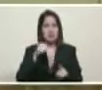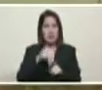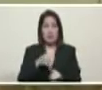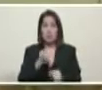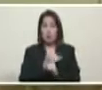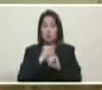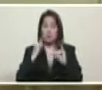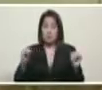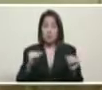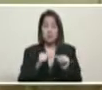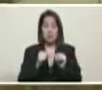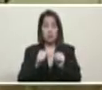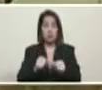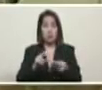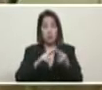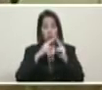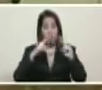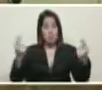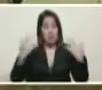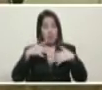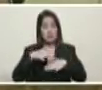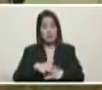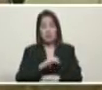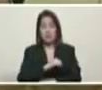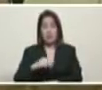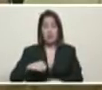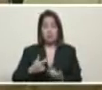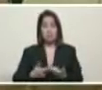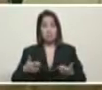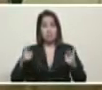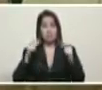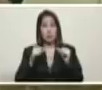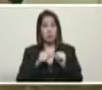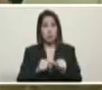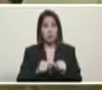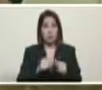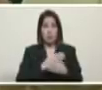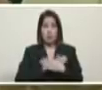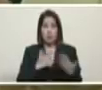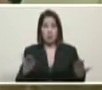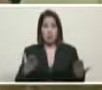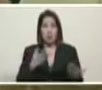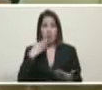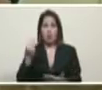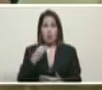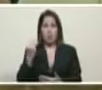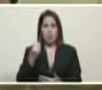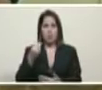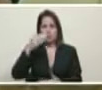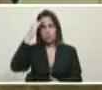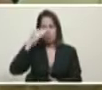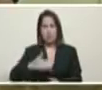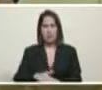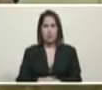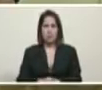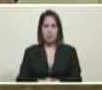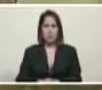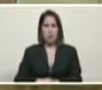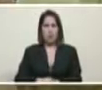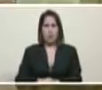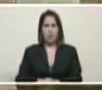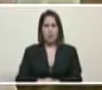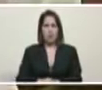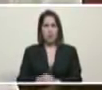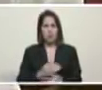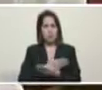independencia, la paz y la integridad de Venezuela continúa. Cuento con ustedes, muchachos soldados. Cuento con ustedes, Fuerza Armada Nacional